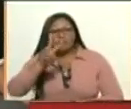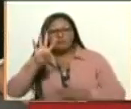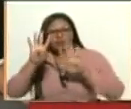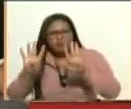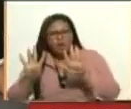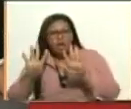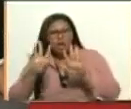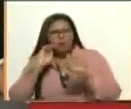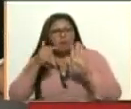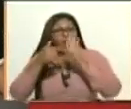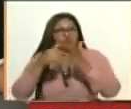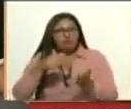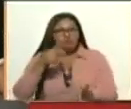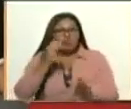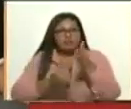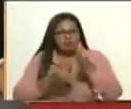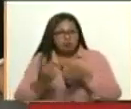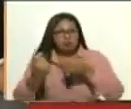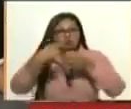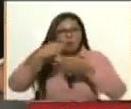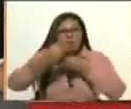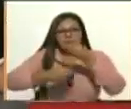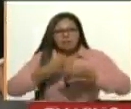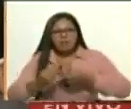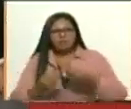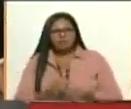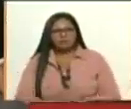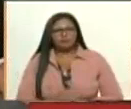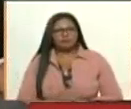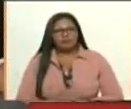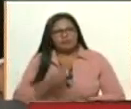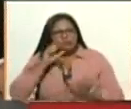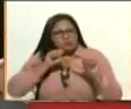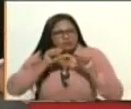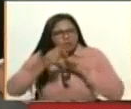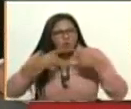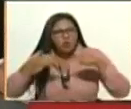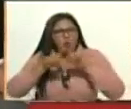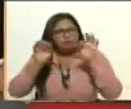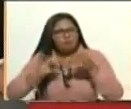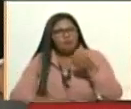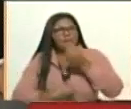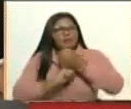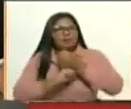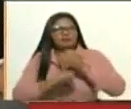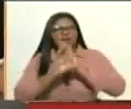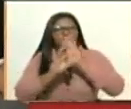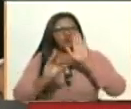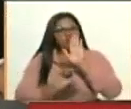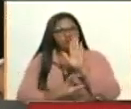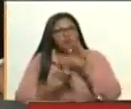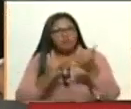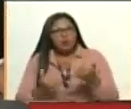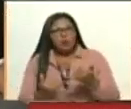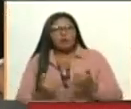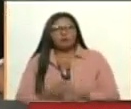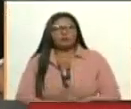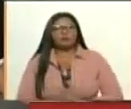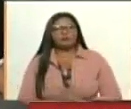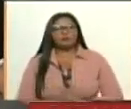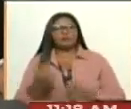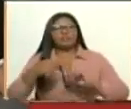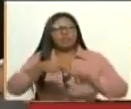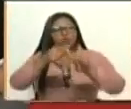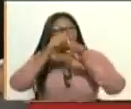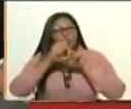429 postulaciones y siguiendo los criterios y bases del concurso, se